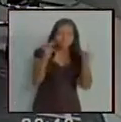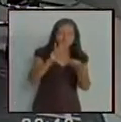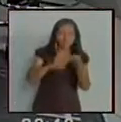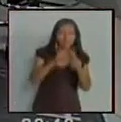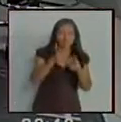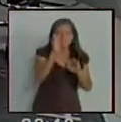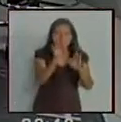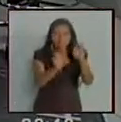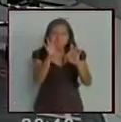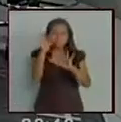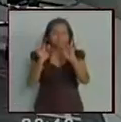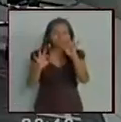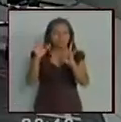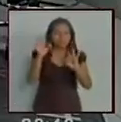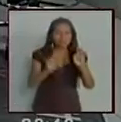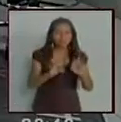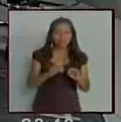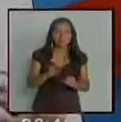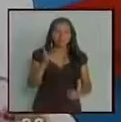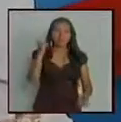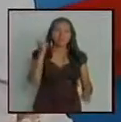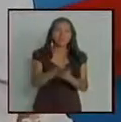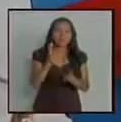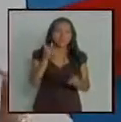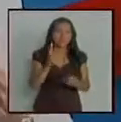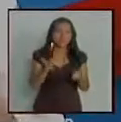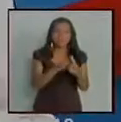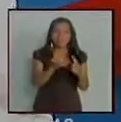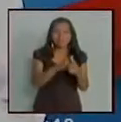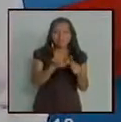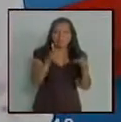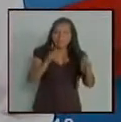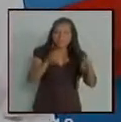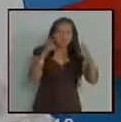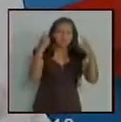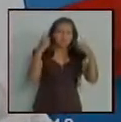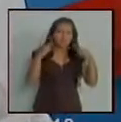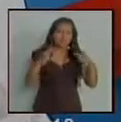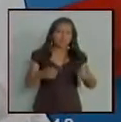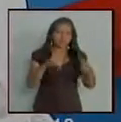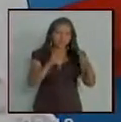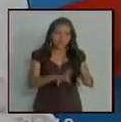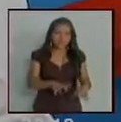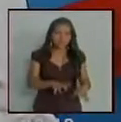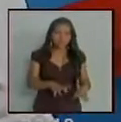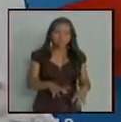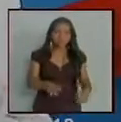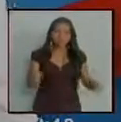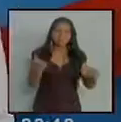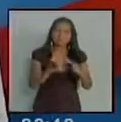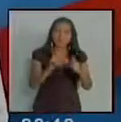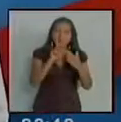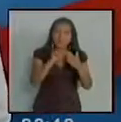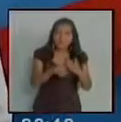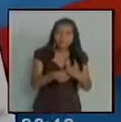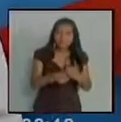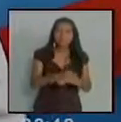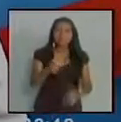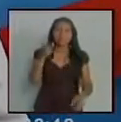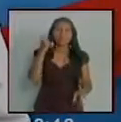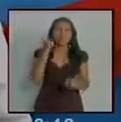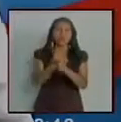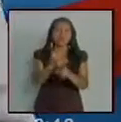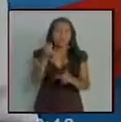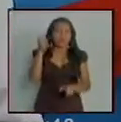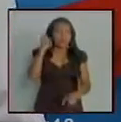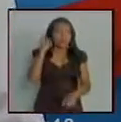cosa. Claro, después, el adecuado procedimiento para esto es la audiometría, equipar con el audífono adecuado y después se